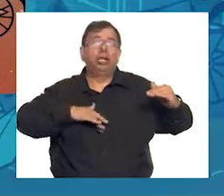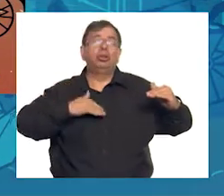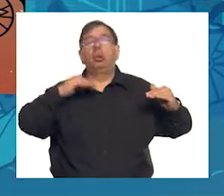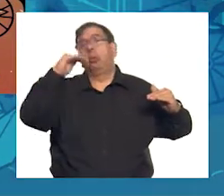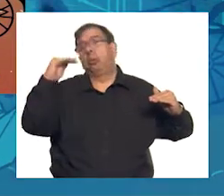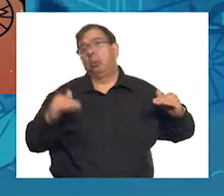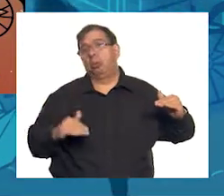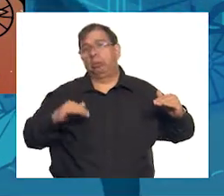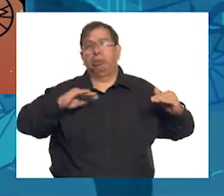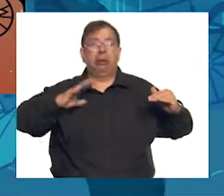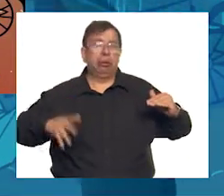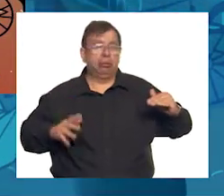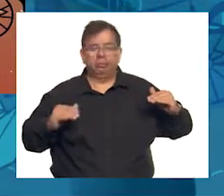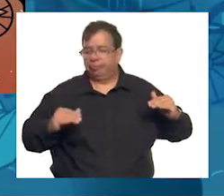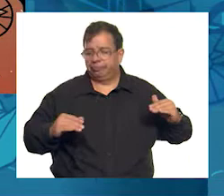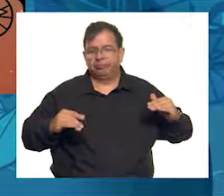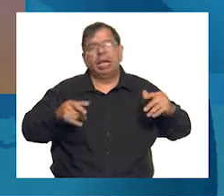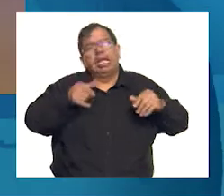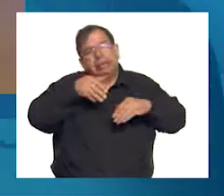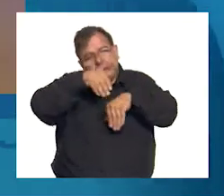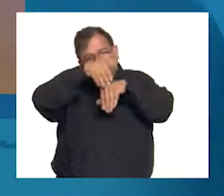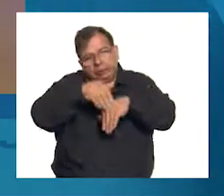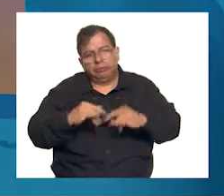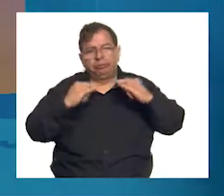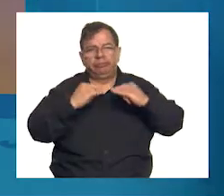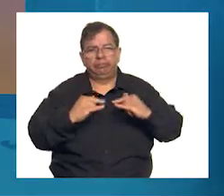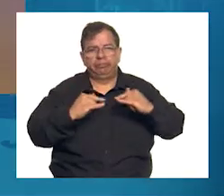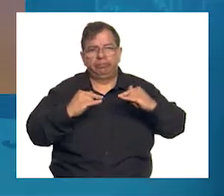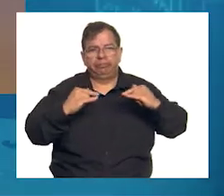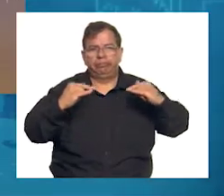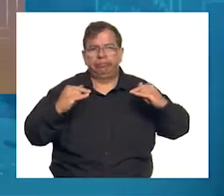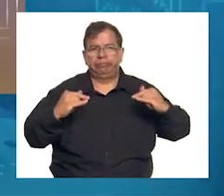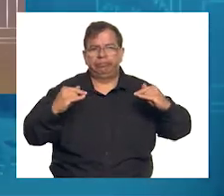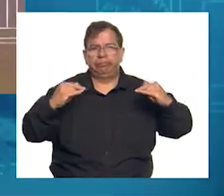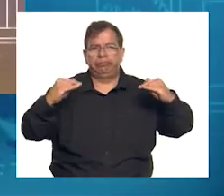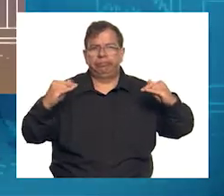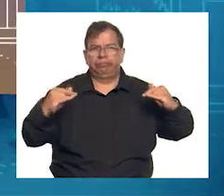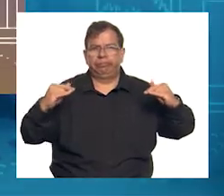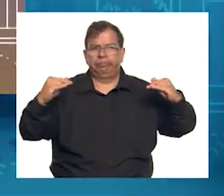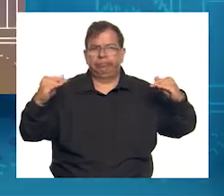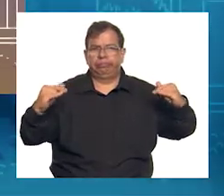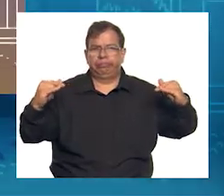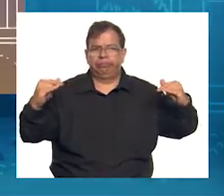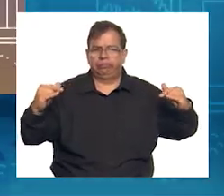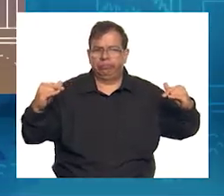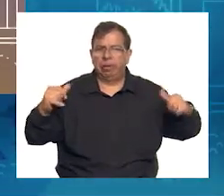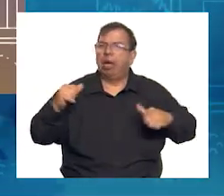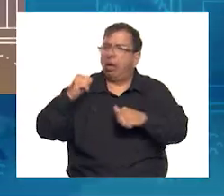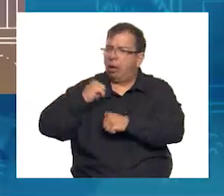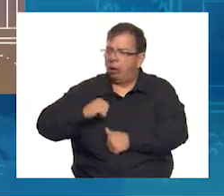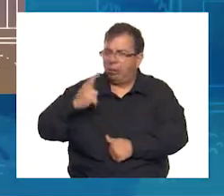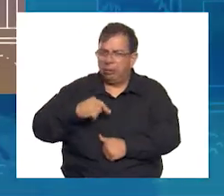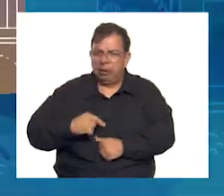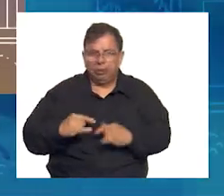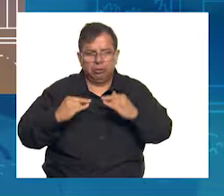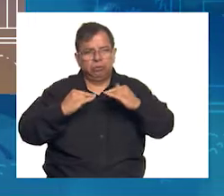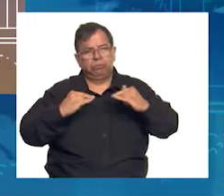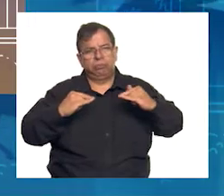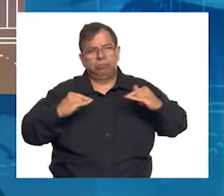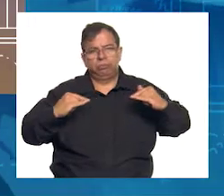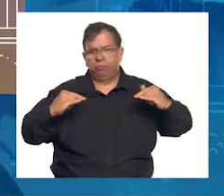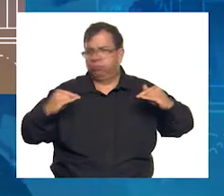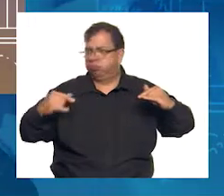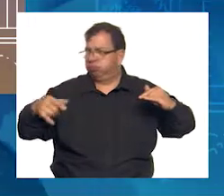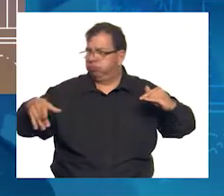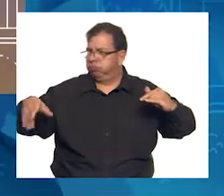honor. Y así lo hicieron. Siguiendo las ordenanzas de la autoridad, una carroza